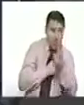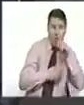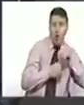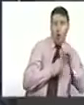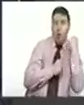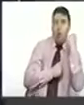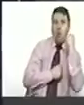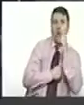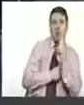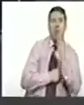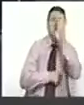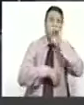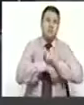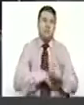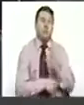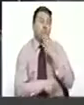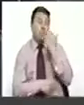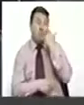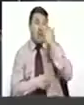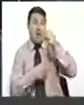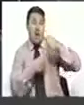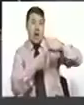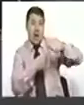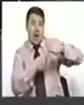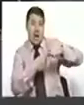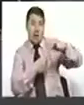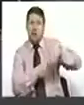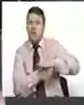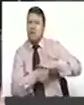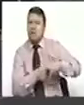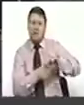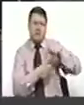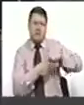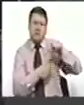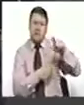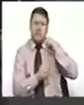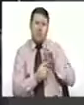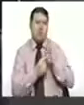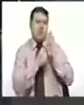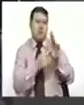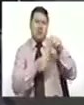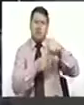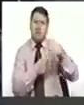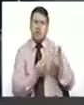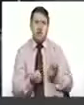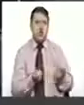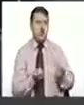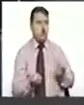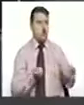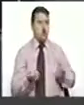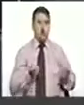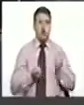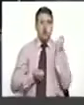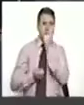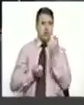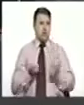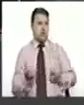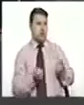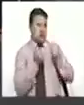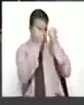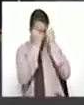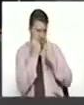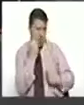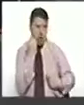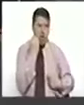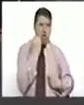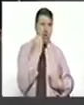estos 5 minutos, Arauca. La situación de Arauca muestra un control total del narcoterrorismo.